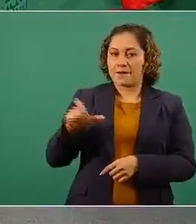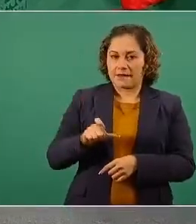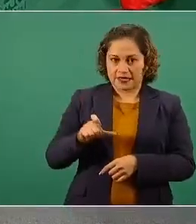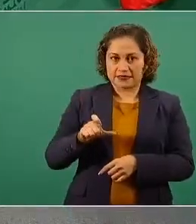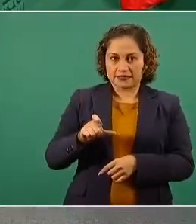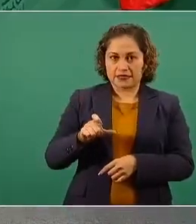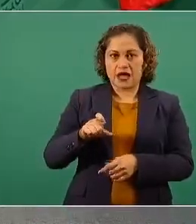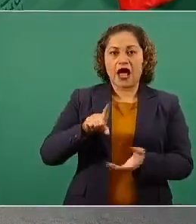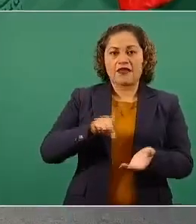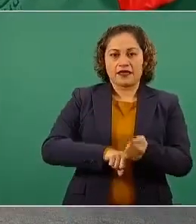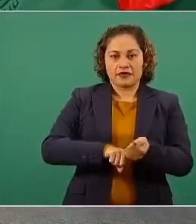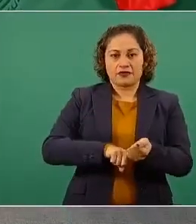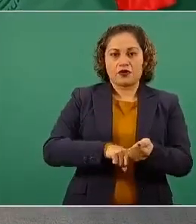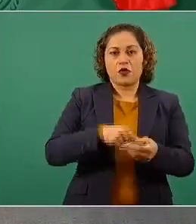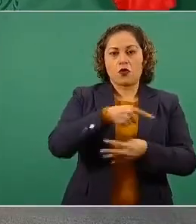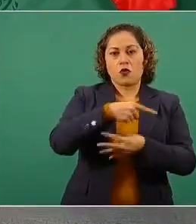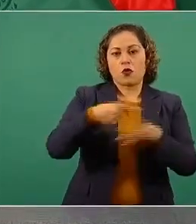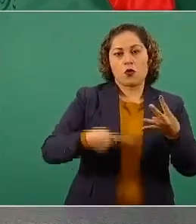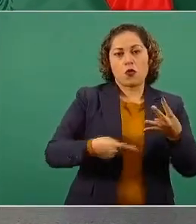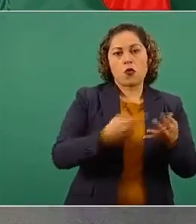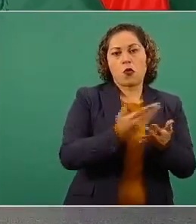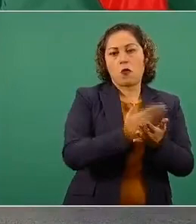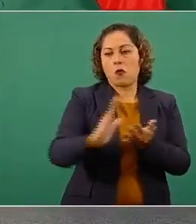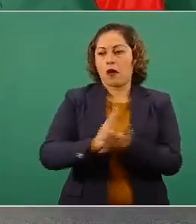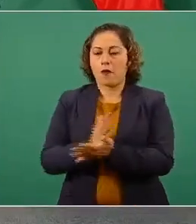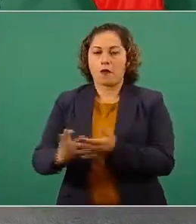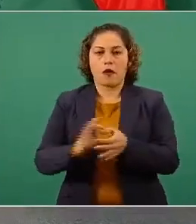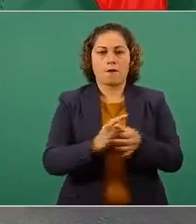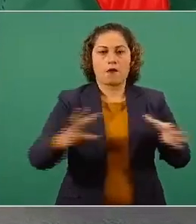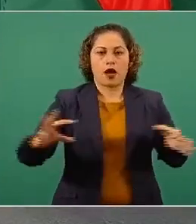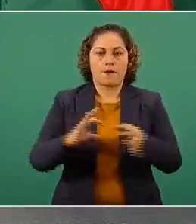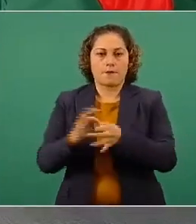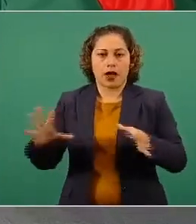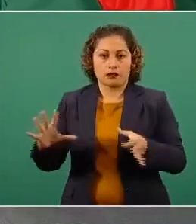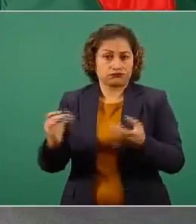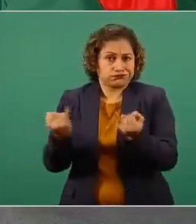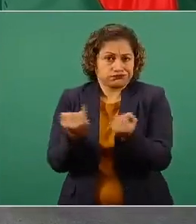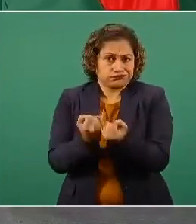corporativos. En el caso de la Comisión Federal fue lo mismo.